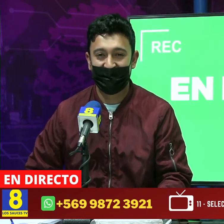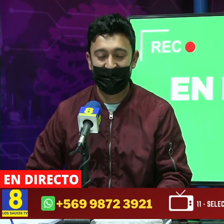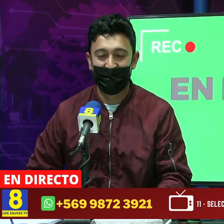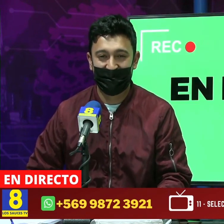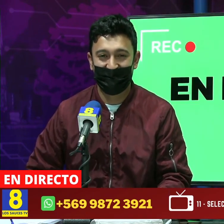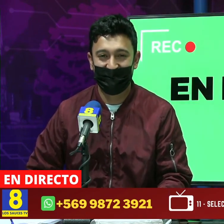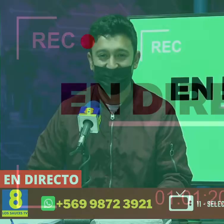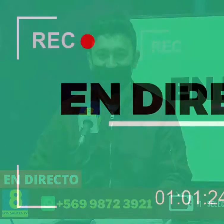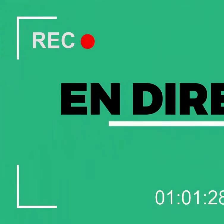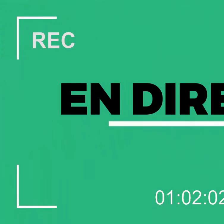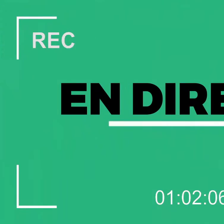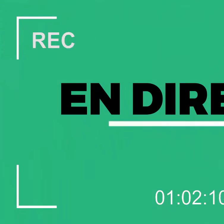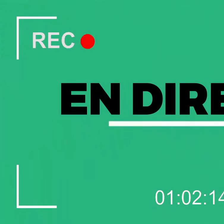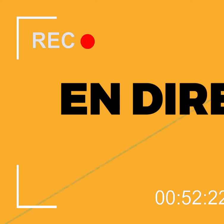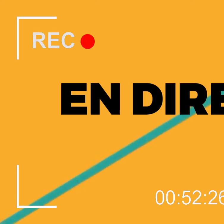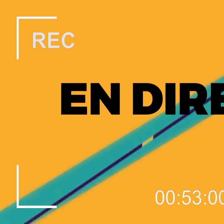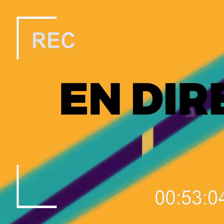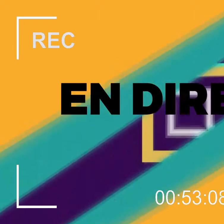luego. Que estén muy bien.